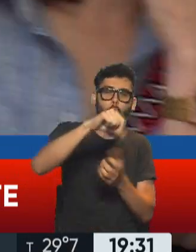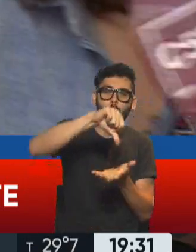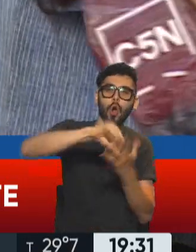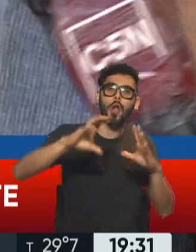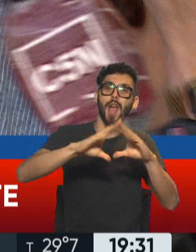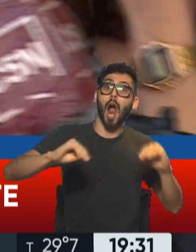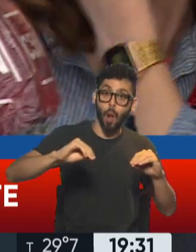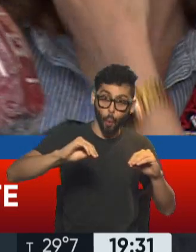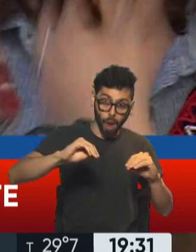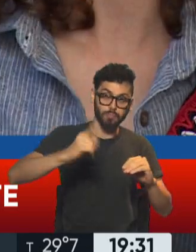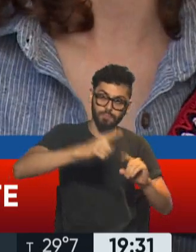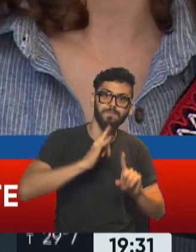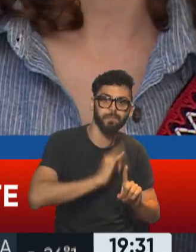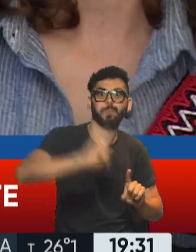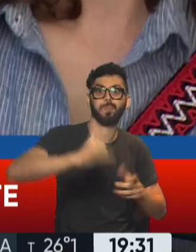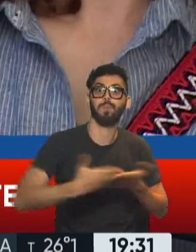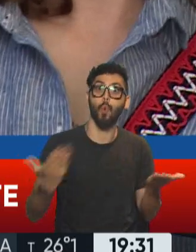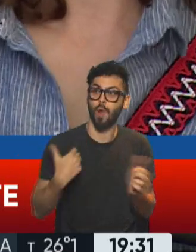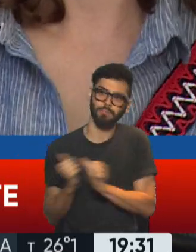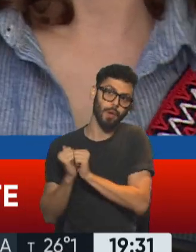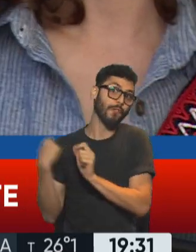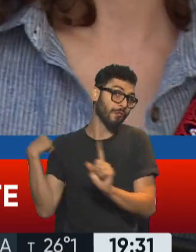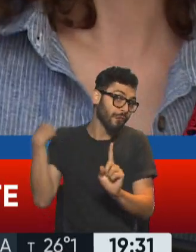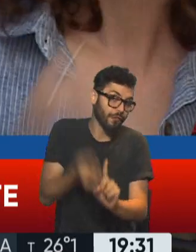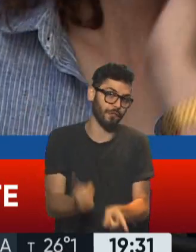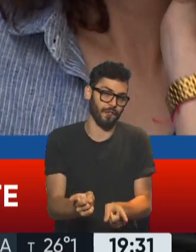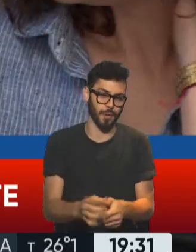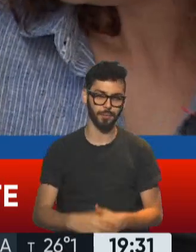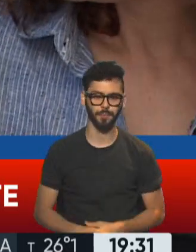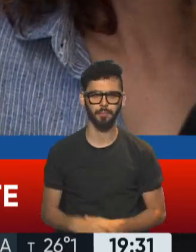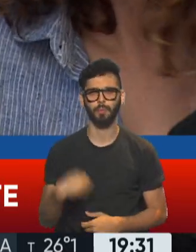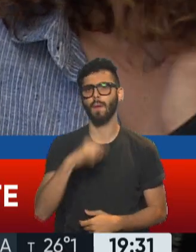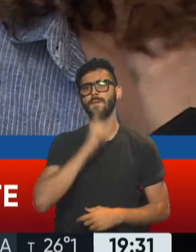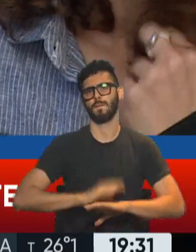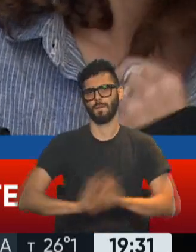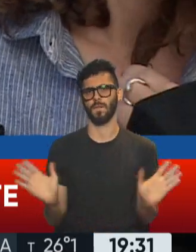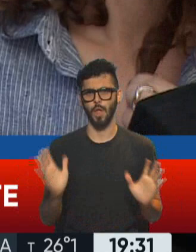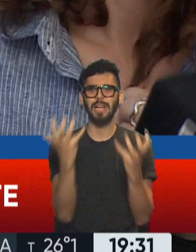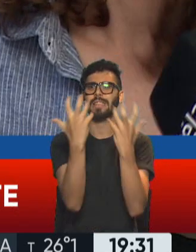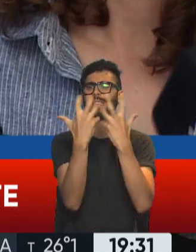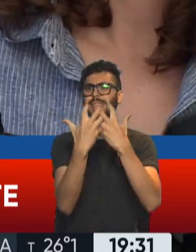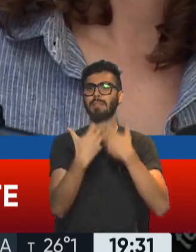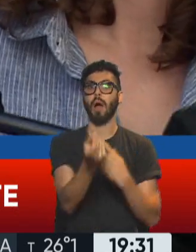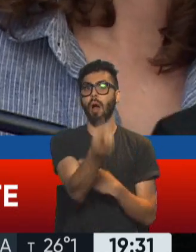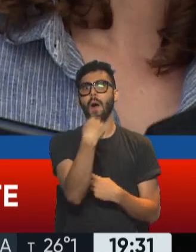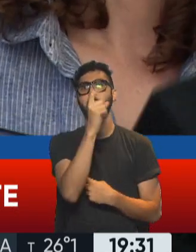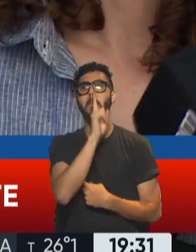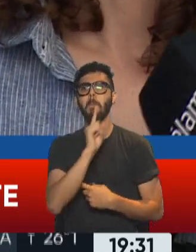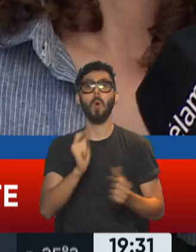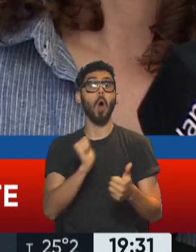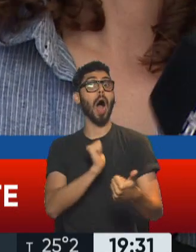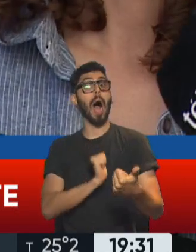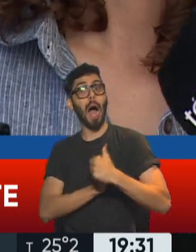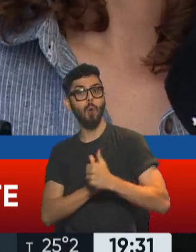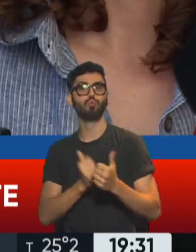nos callamos más. Estamos transformando un sistema que históricamente nos ha silenciado, naturalizando el abuso,